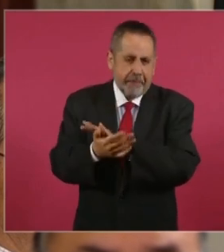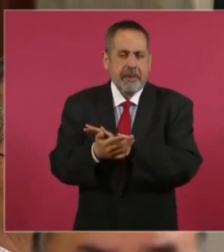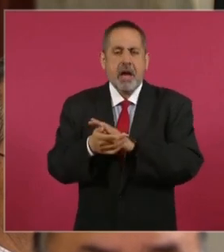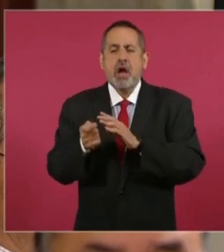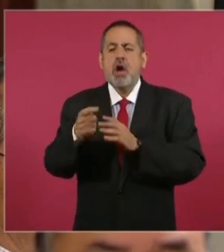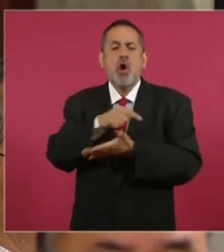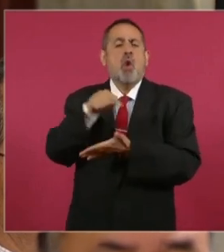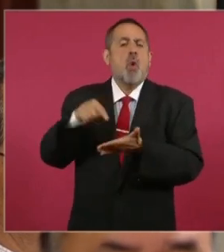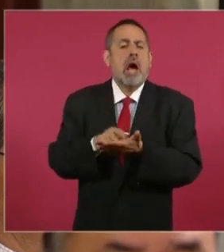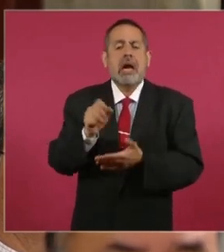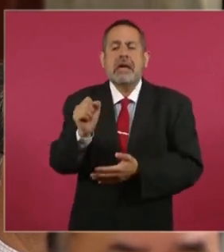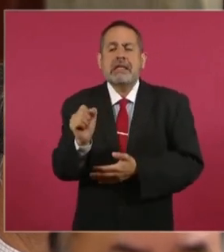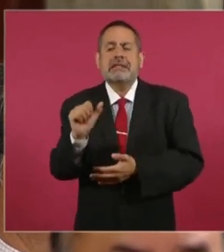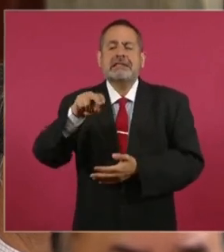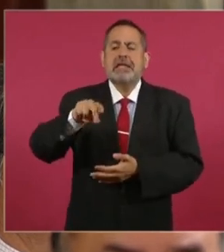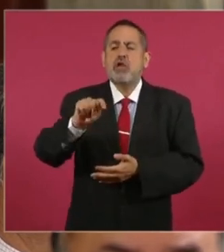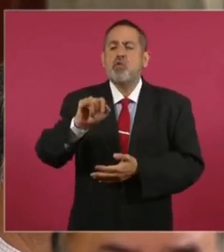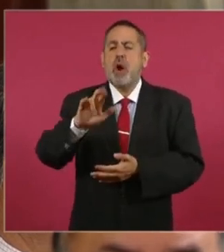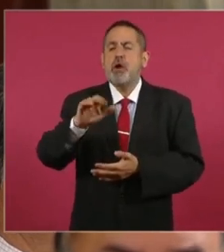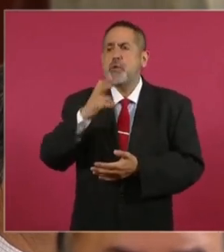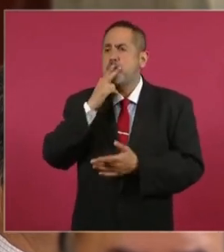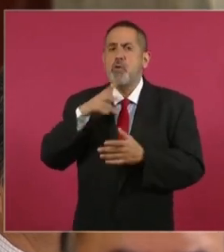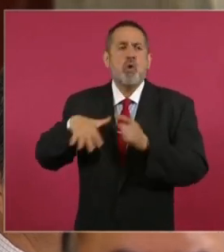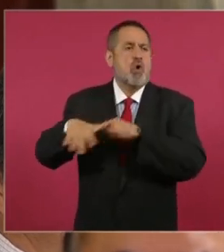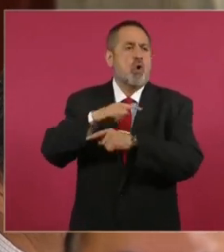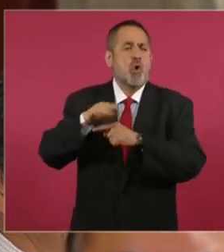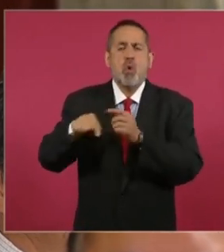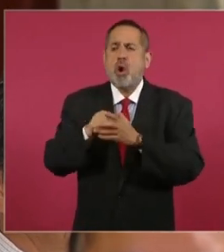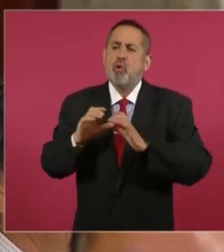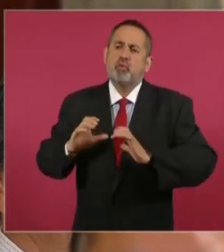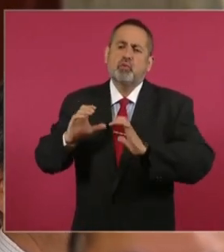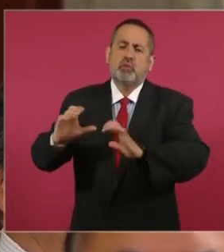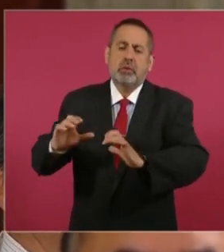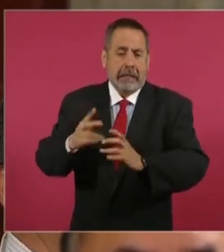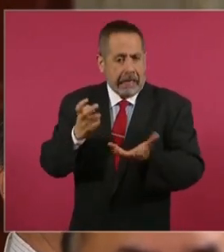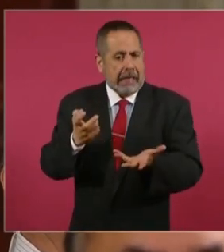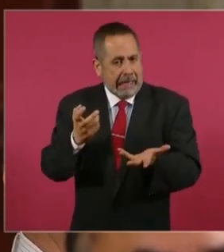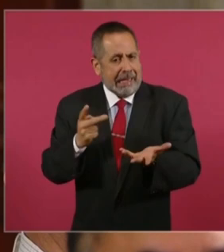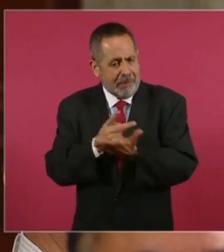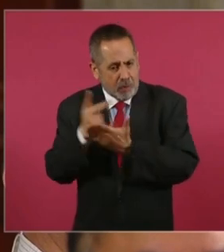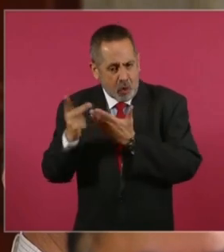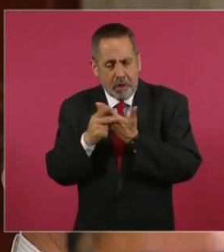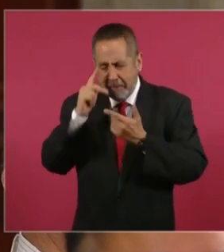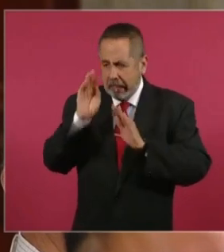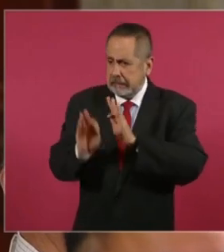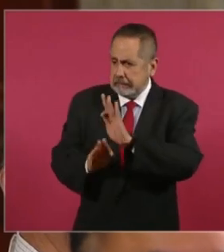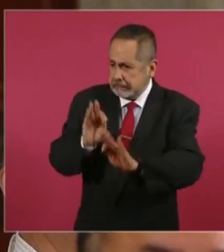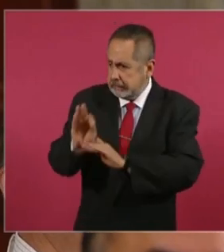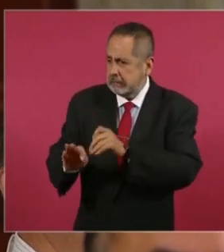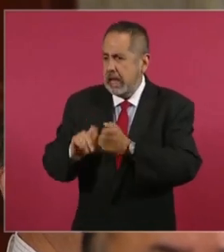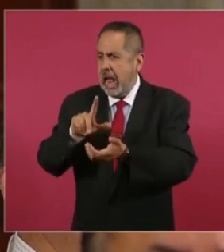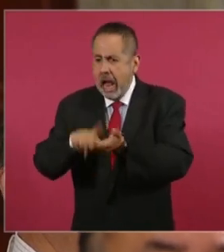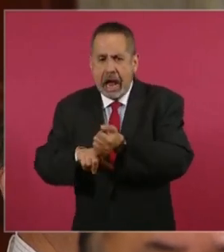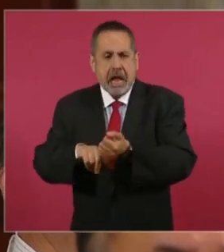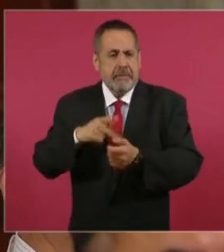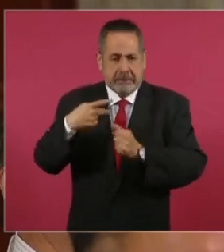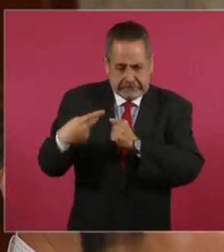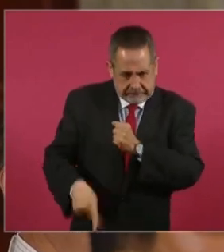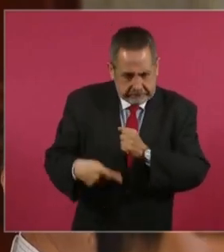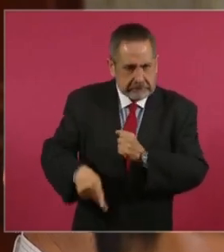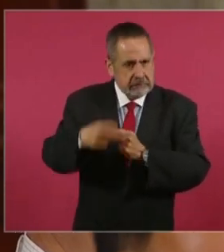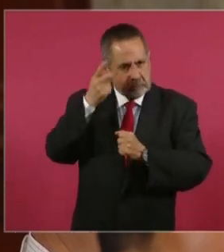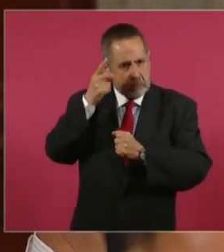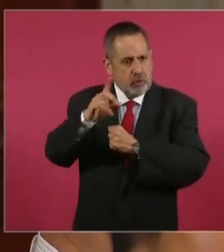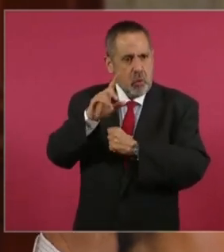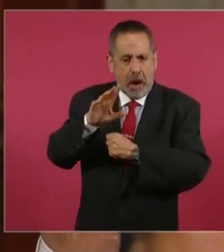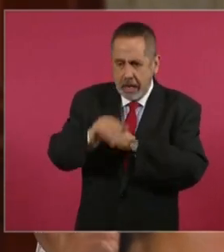usted dijo que estaría de acuerdo, se busca implementar un importante programa de rescate y conservación de fauna nativa y endémica, poner